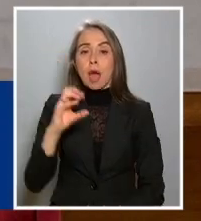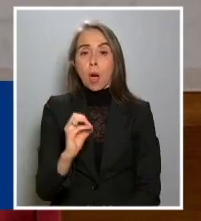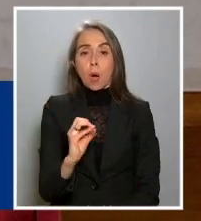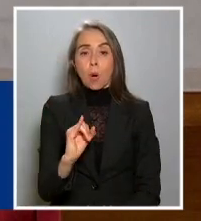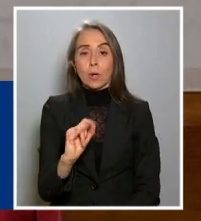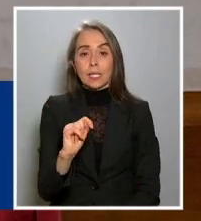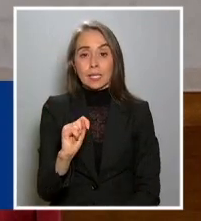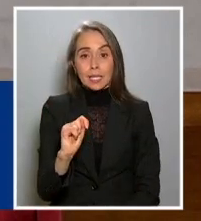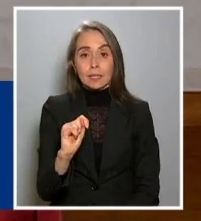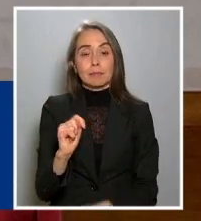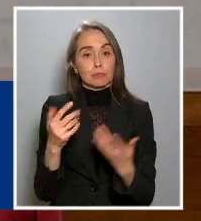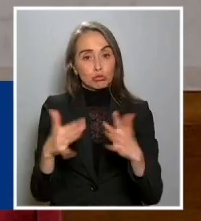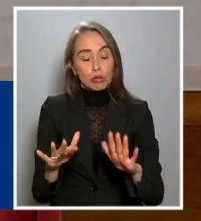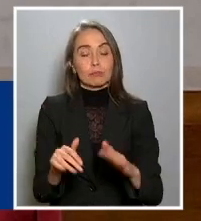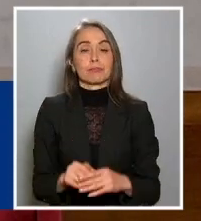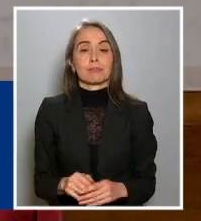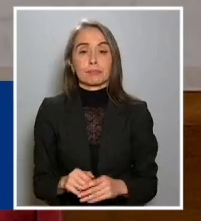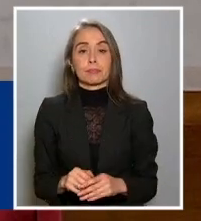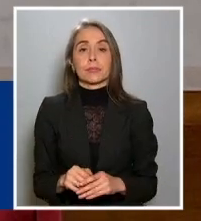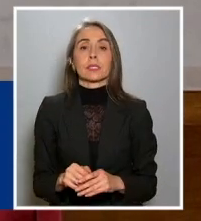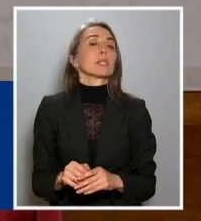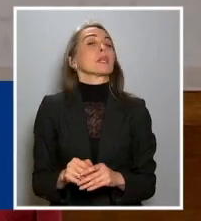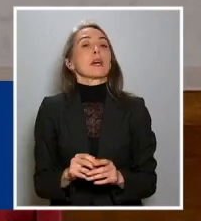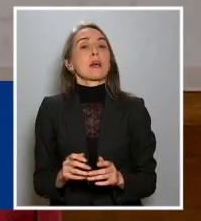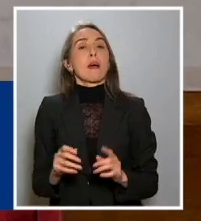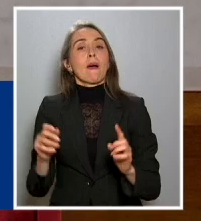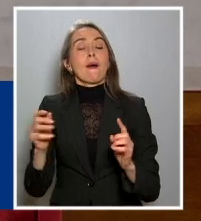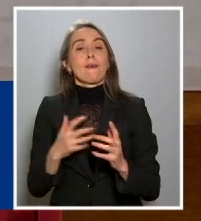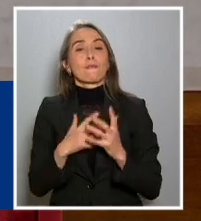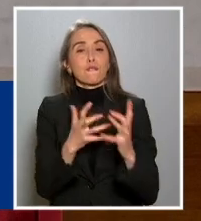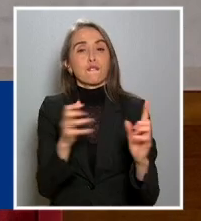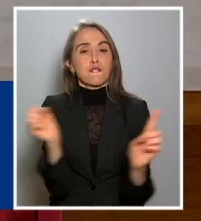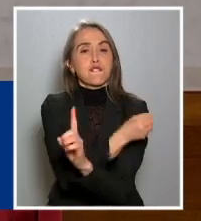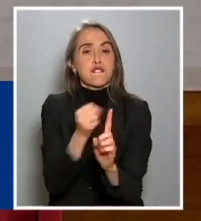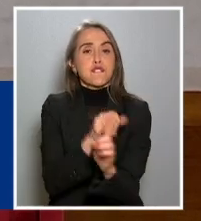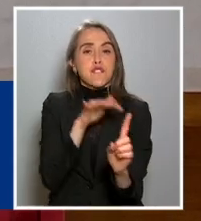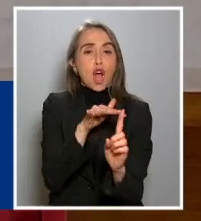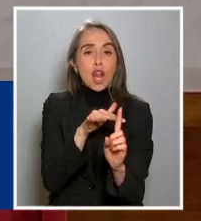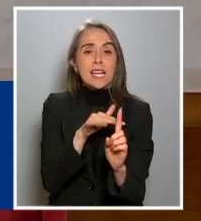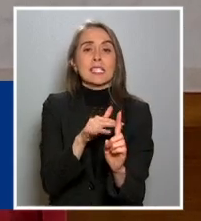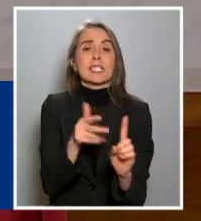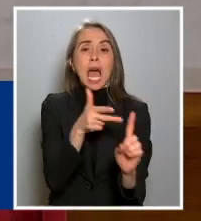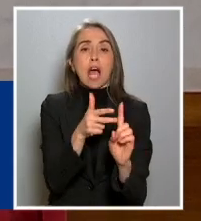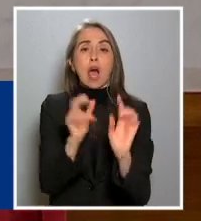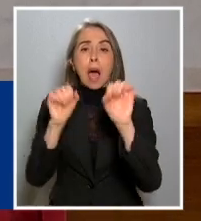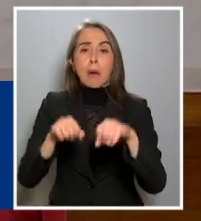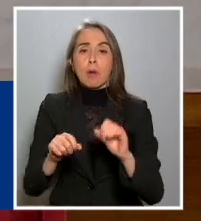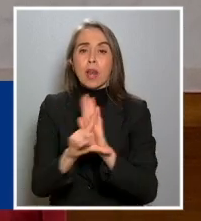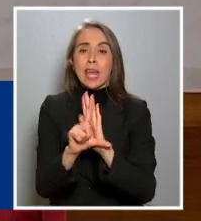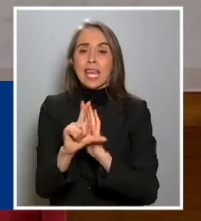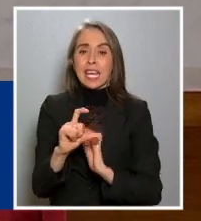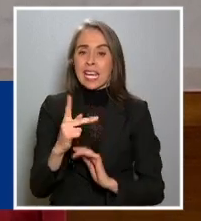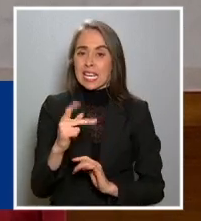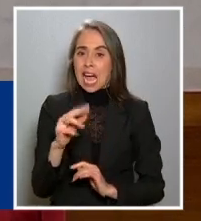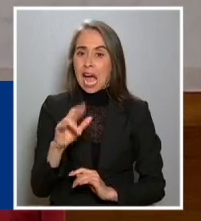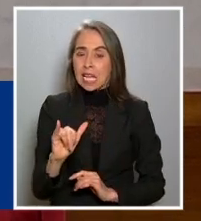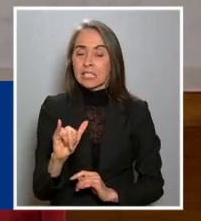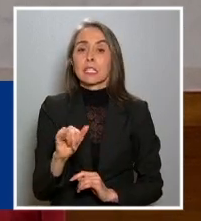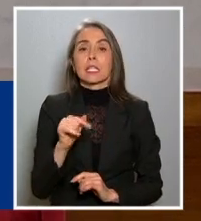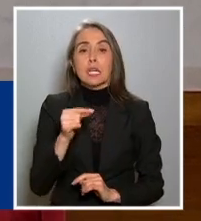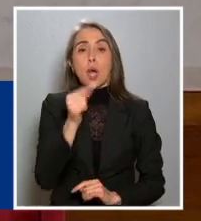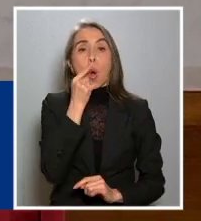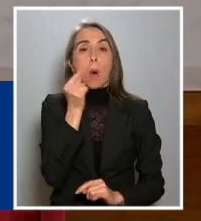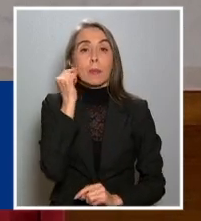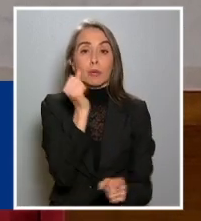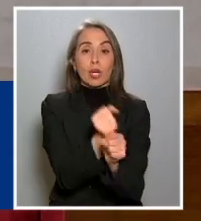sobre violencia y acoso y conseguimos la aprobación de la ley Karim. Desde ahora, trabajadoras